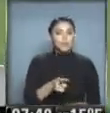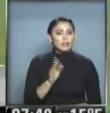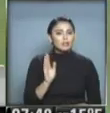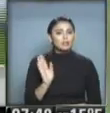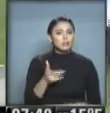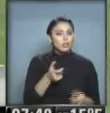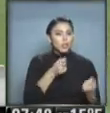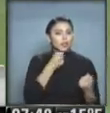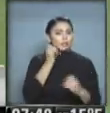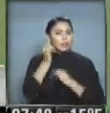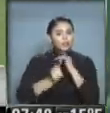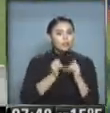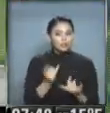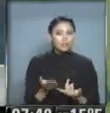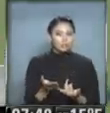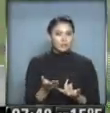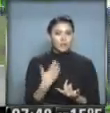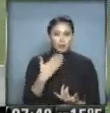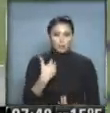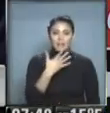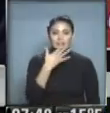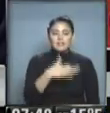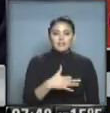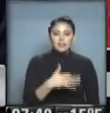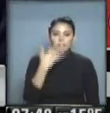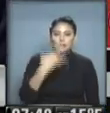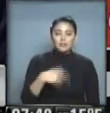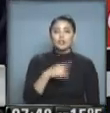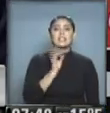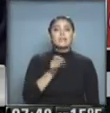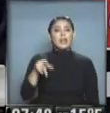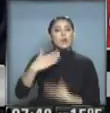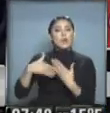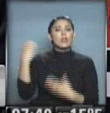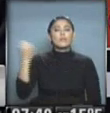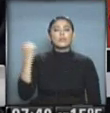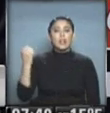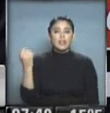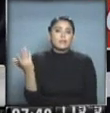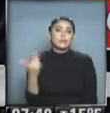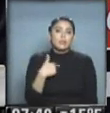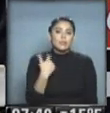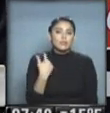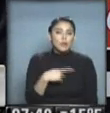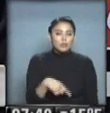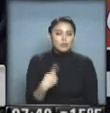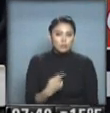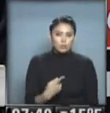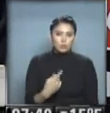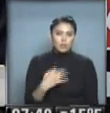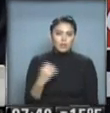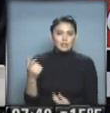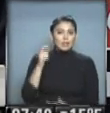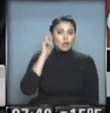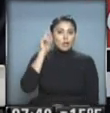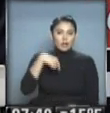las cartas para que realmente... Sabemos que es un jugador importante, pero a nosotros nos tiene que dar esa cuota de